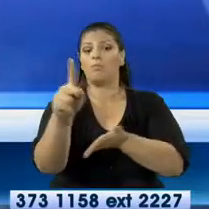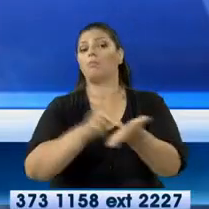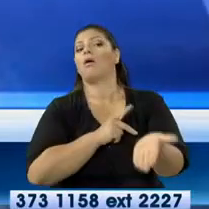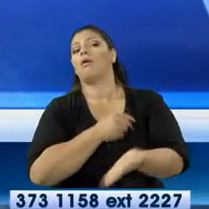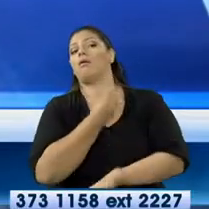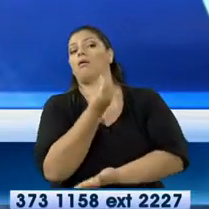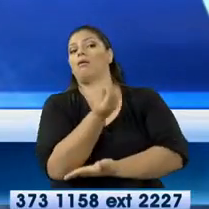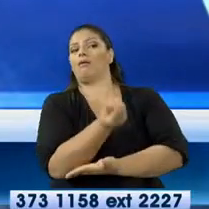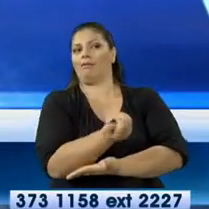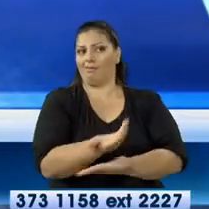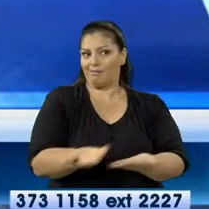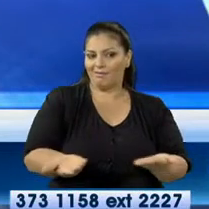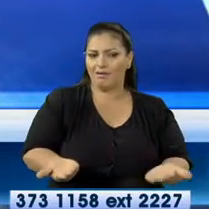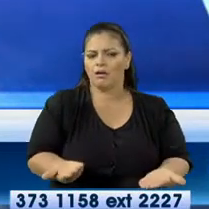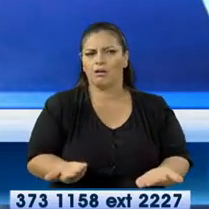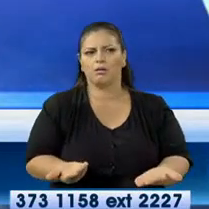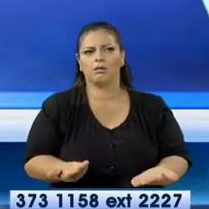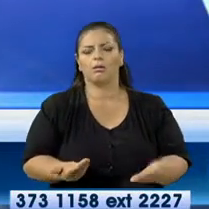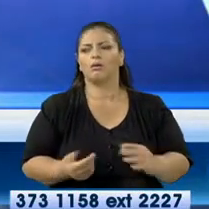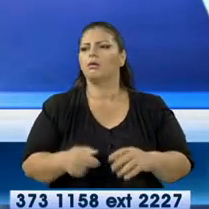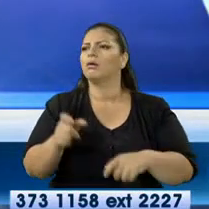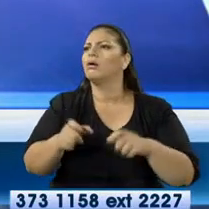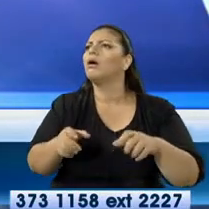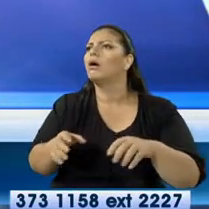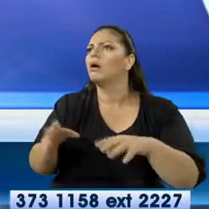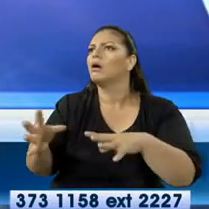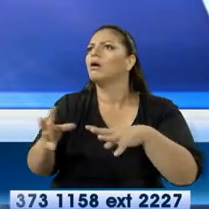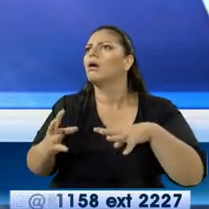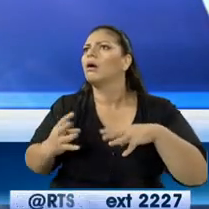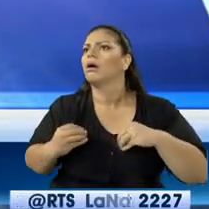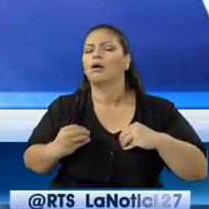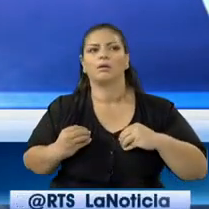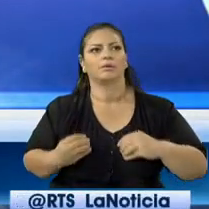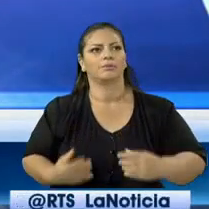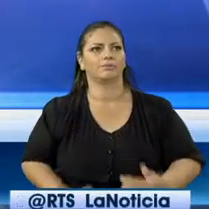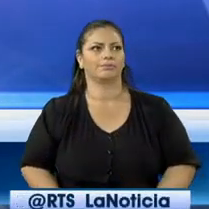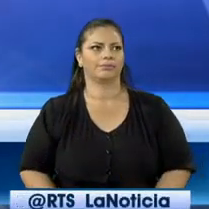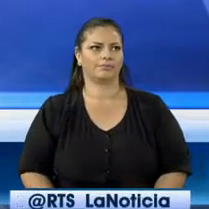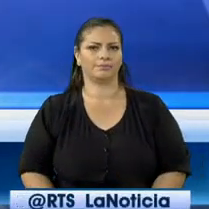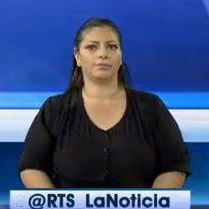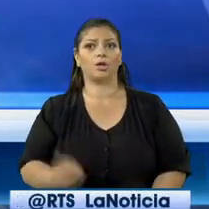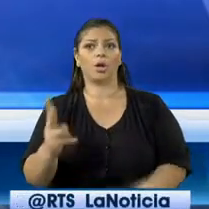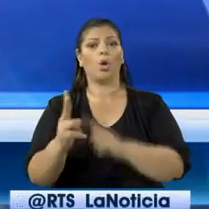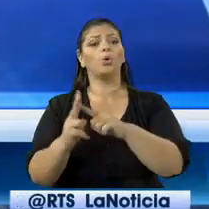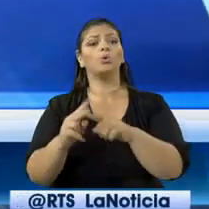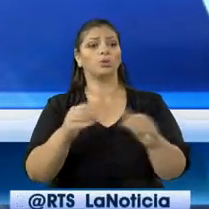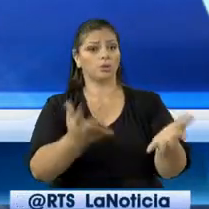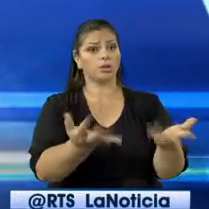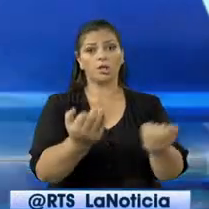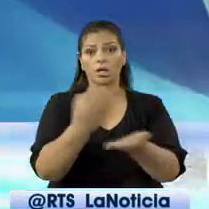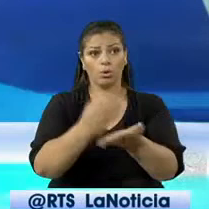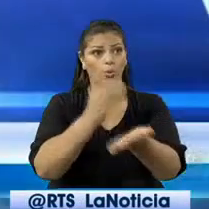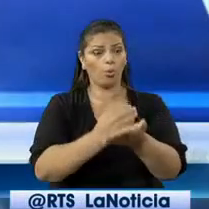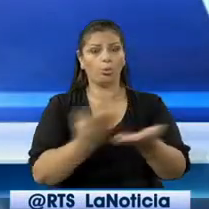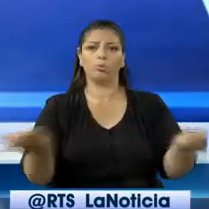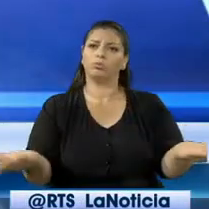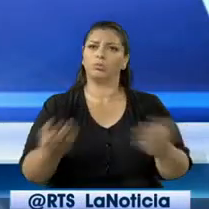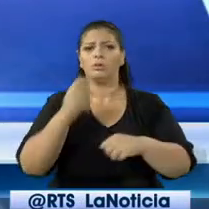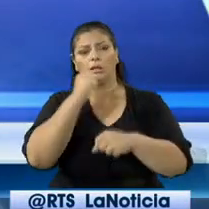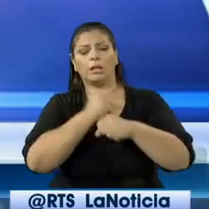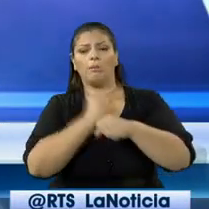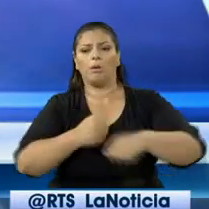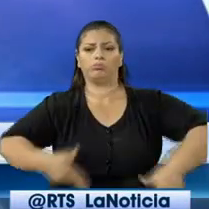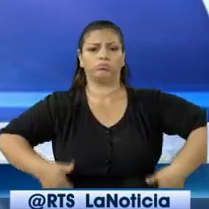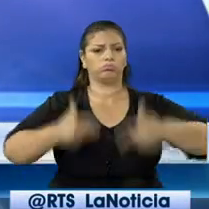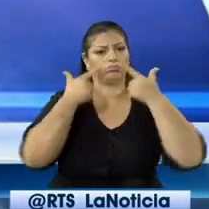sido aprehendidas dos personas. Han ofrecido unos cursos supuestamente por unos guardias de seguridad y les han